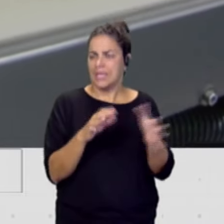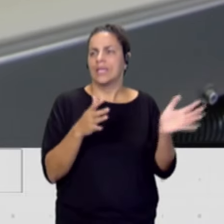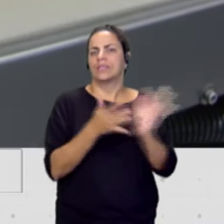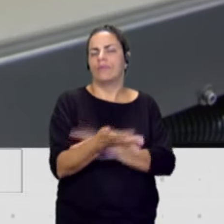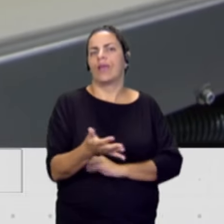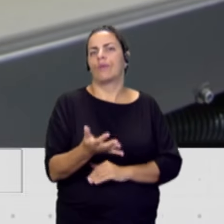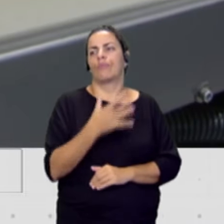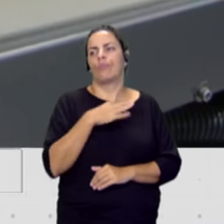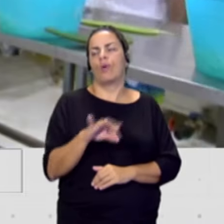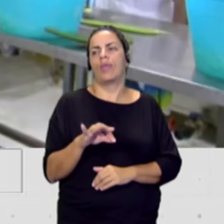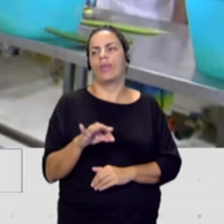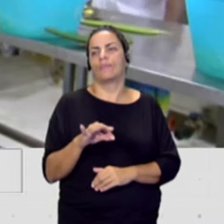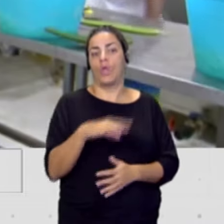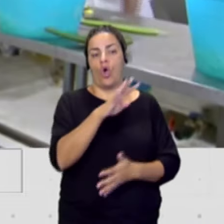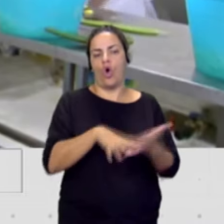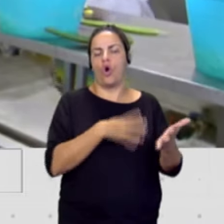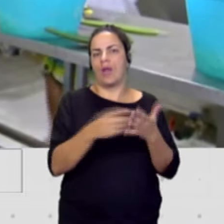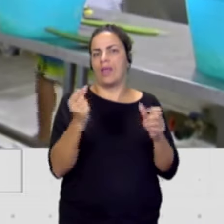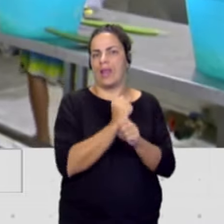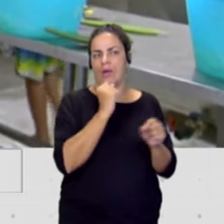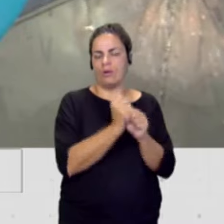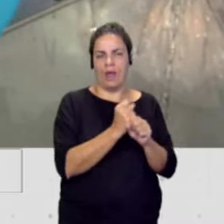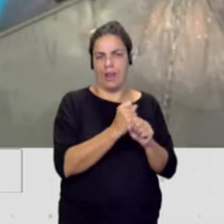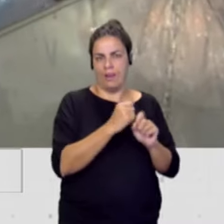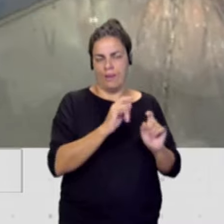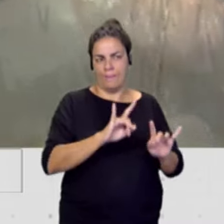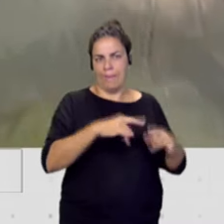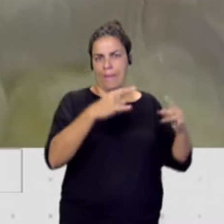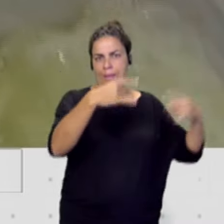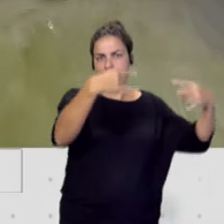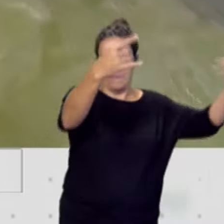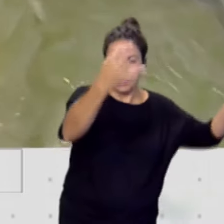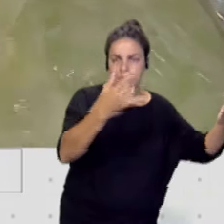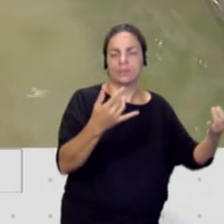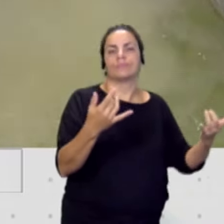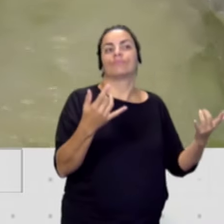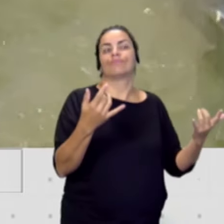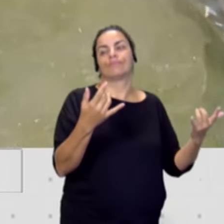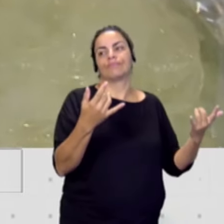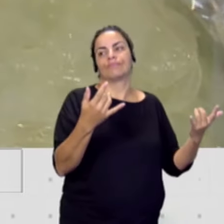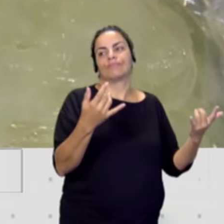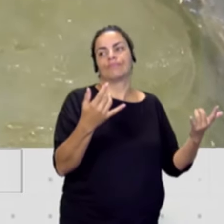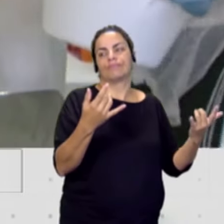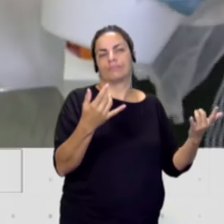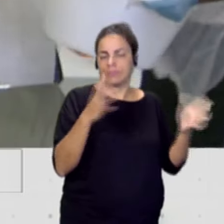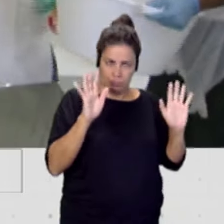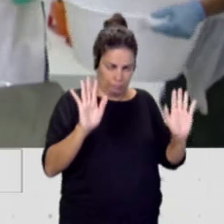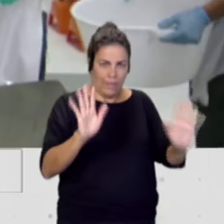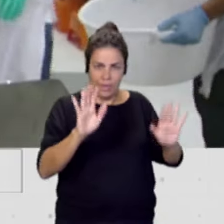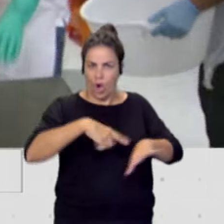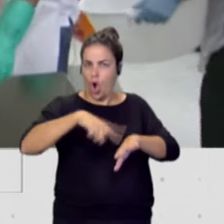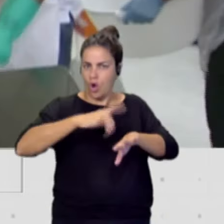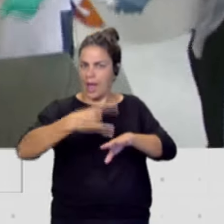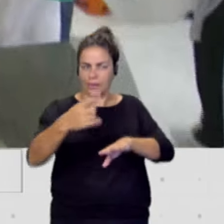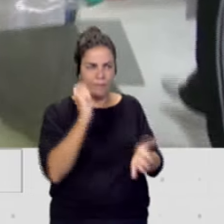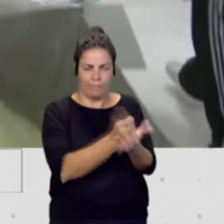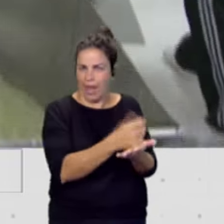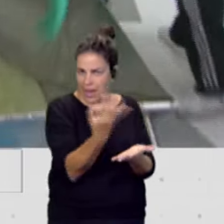de excesos de jornada laboral, lo cual no significa que se esté justificando el no abono de horas extras, pero sí